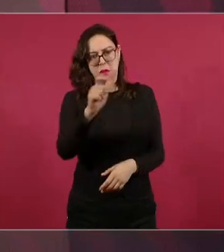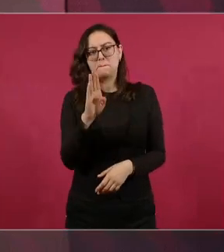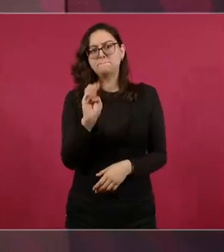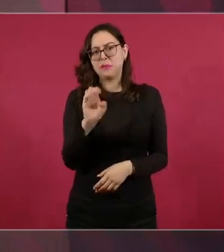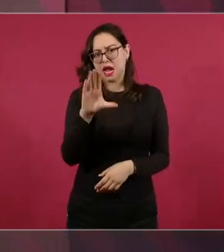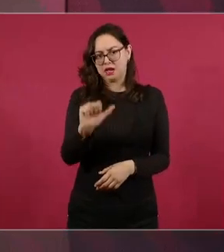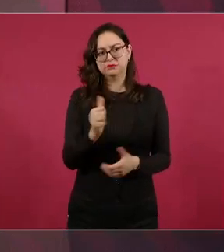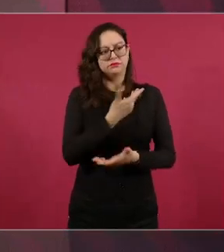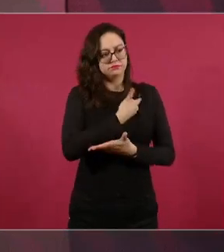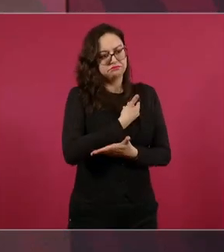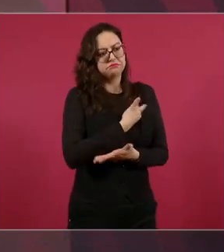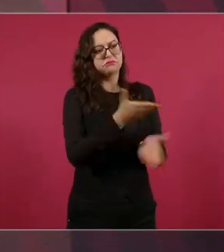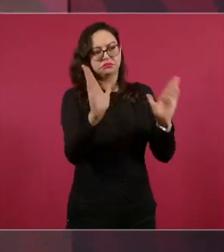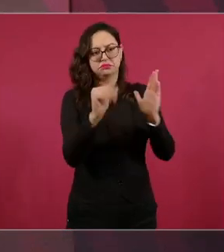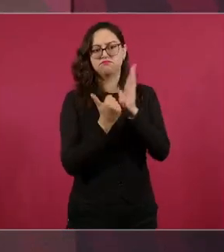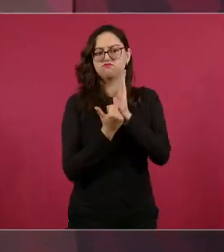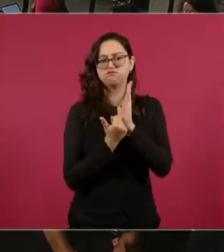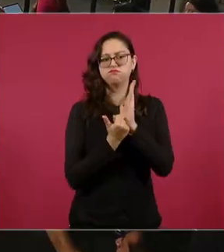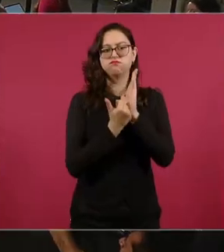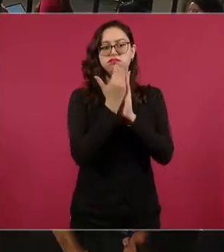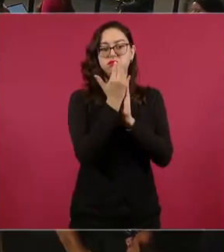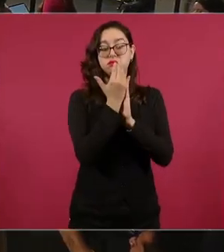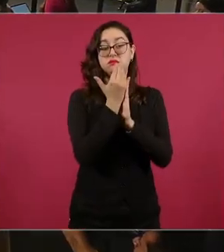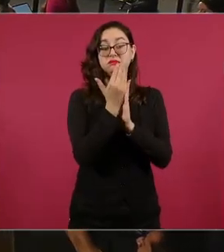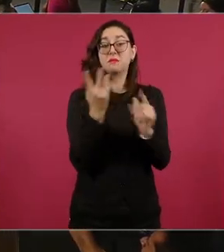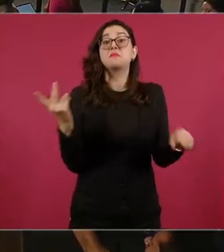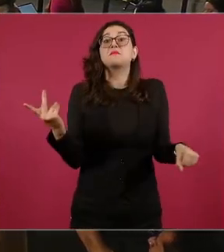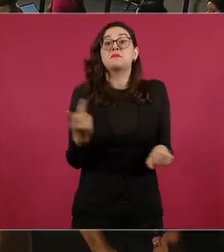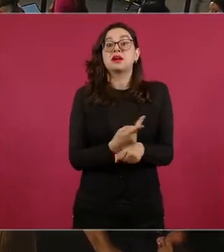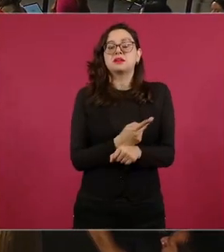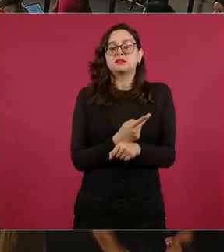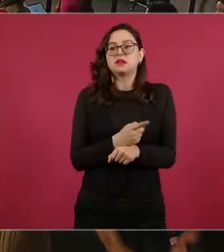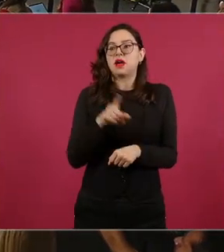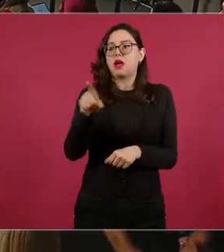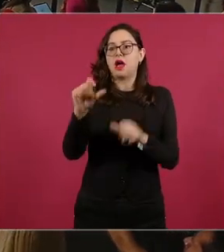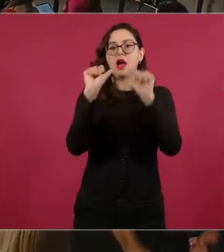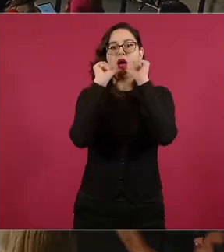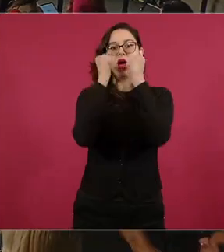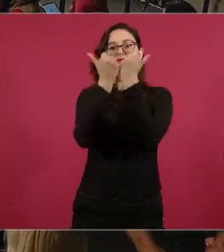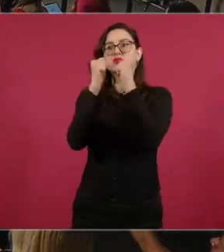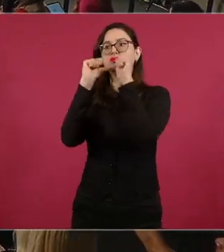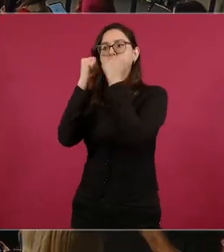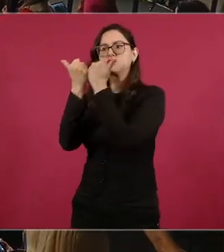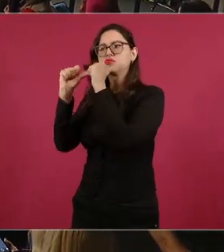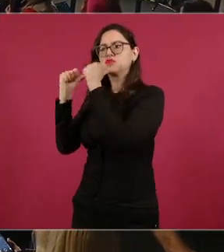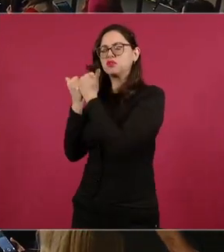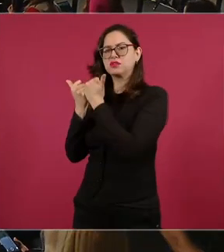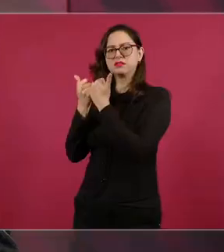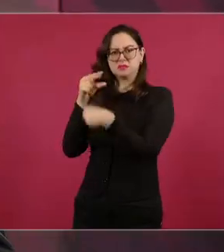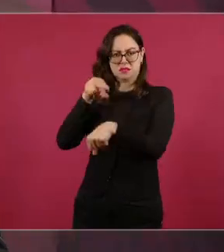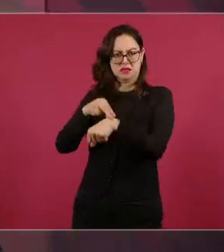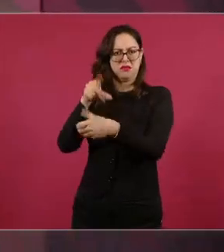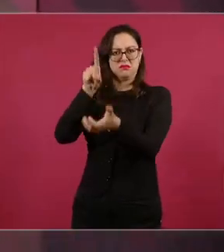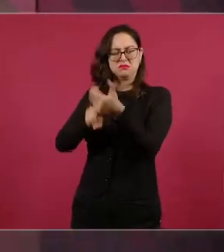que salieron a manifestarse en contra